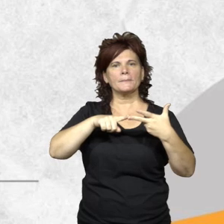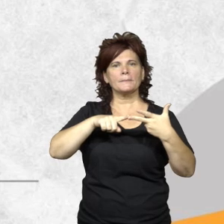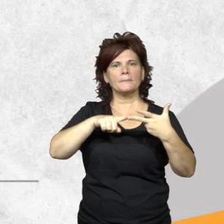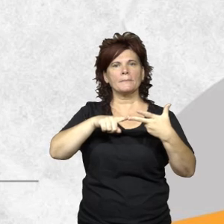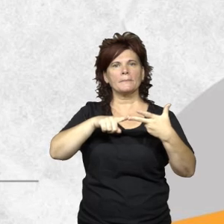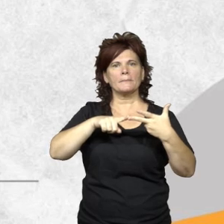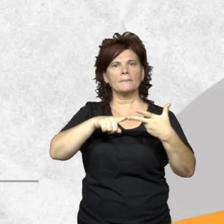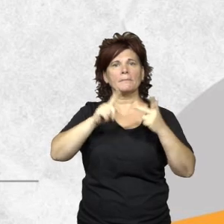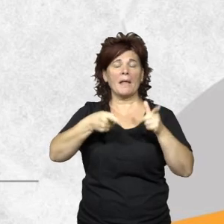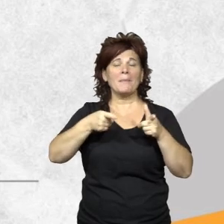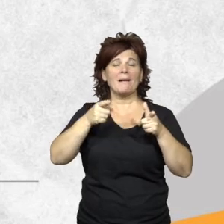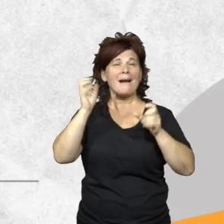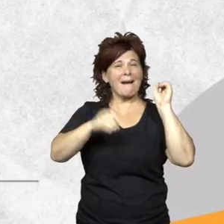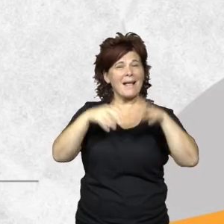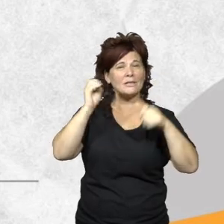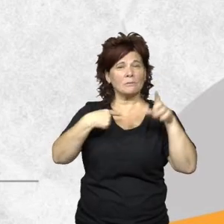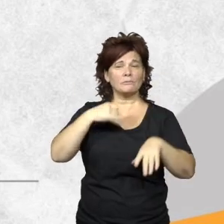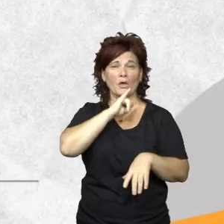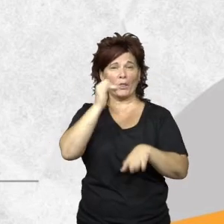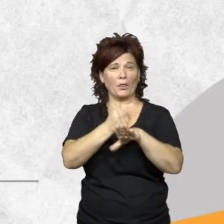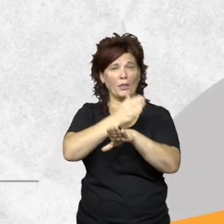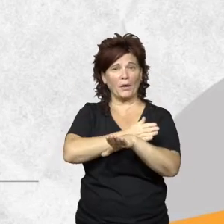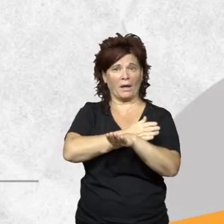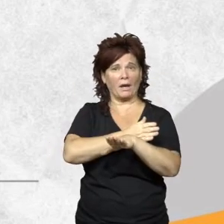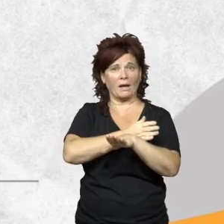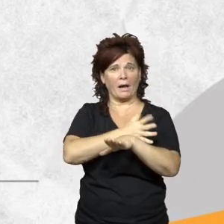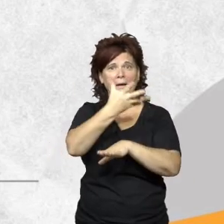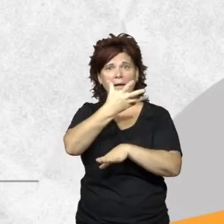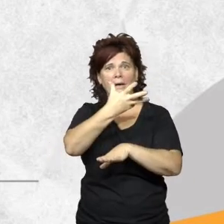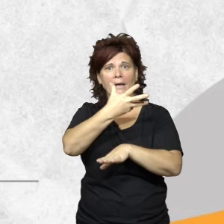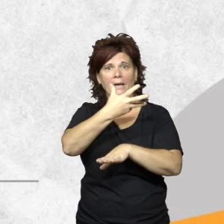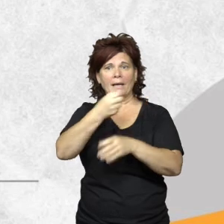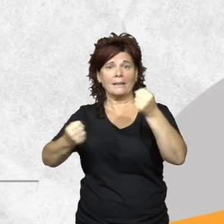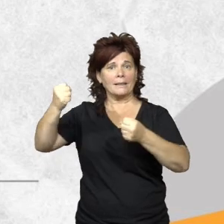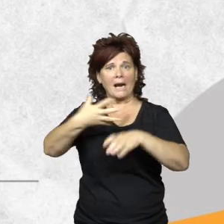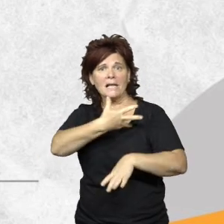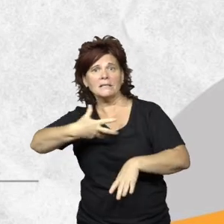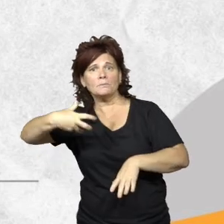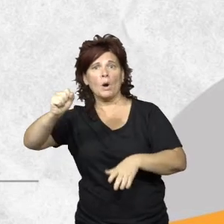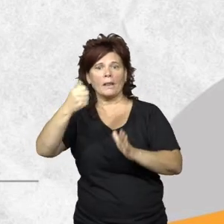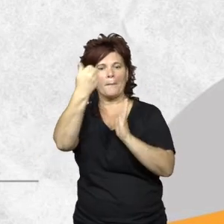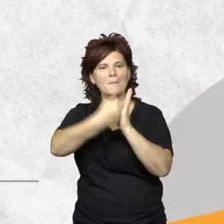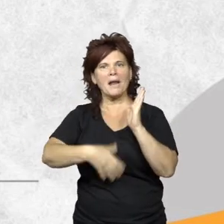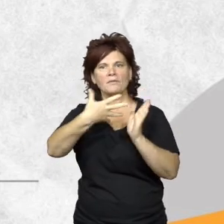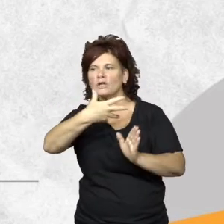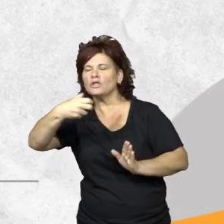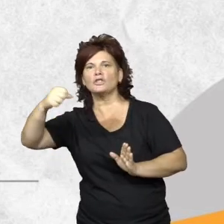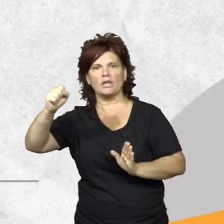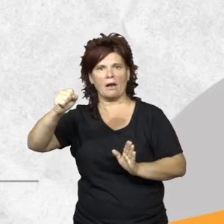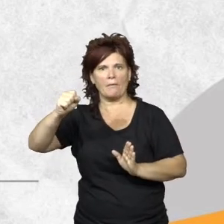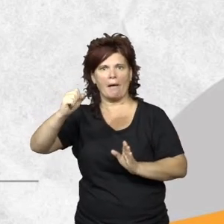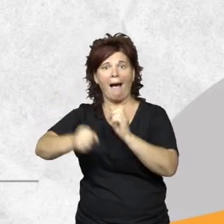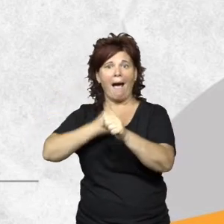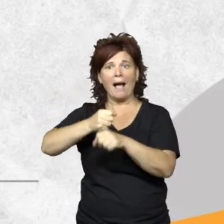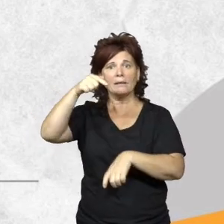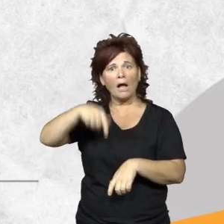De los residuos, bueno, como les decía, el transporte lleva consigo el manifiesto. Hasta el día de hoy tienen los